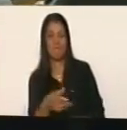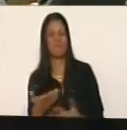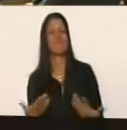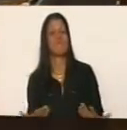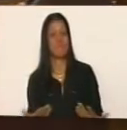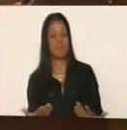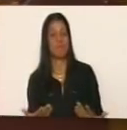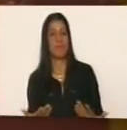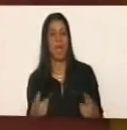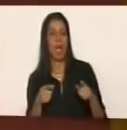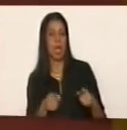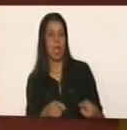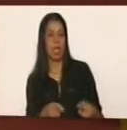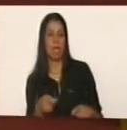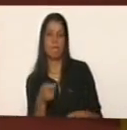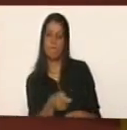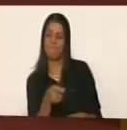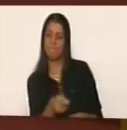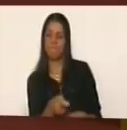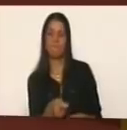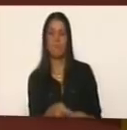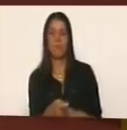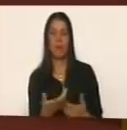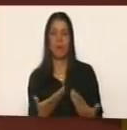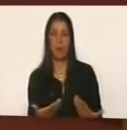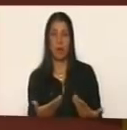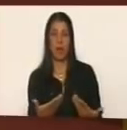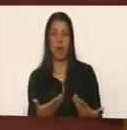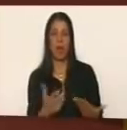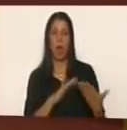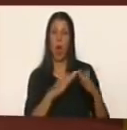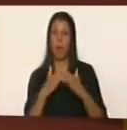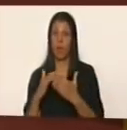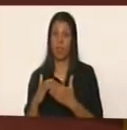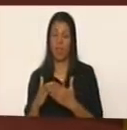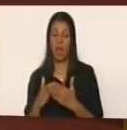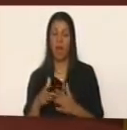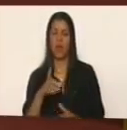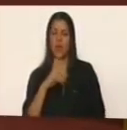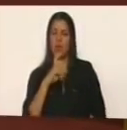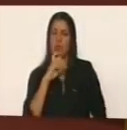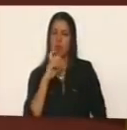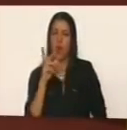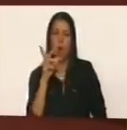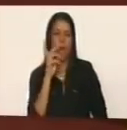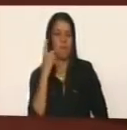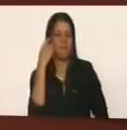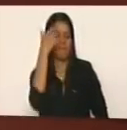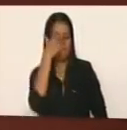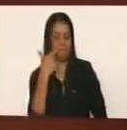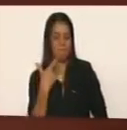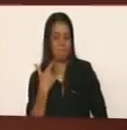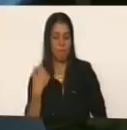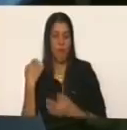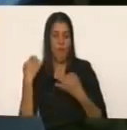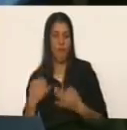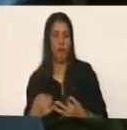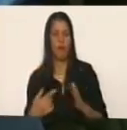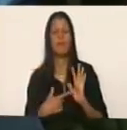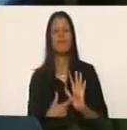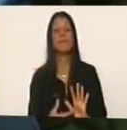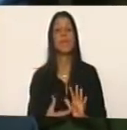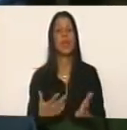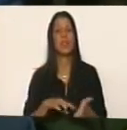se presentara en su faceta más cruda, en su faceta más horrible,